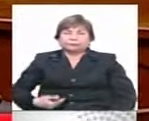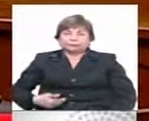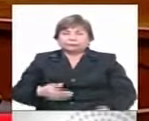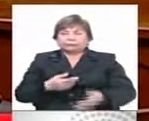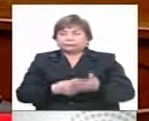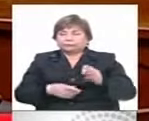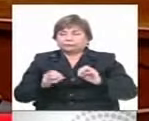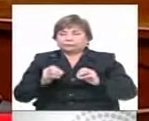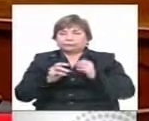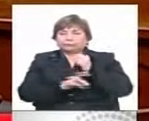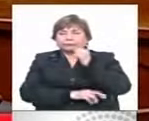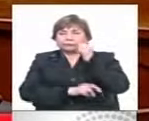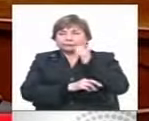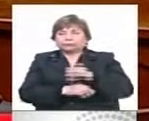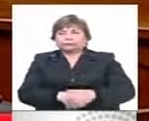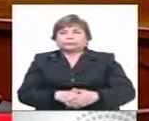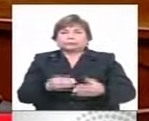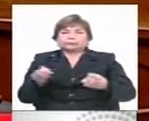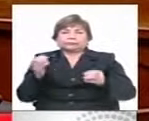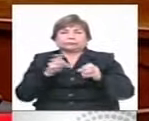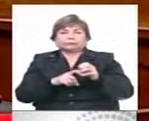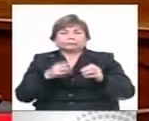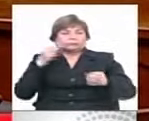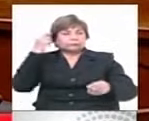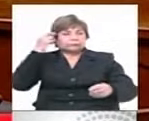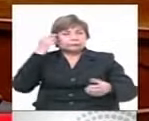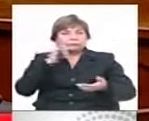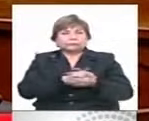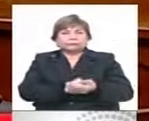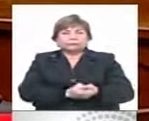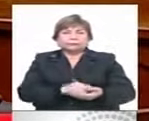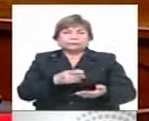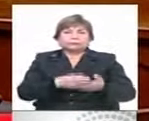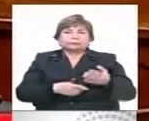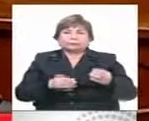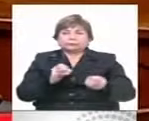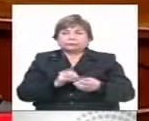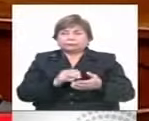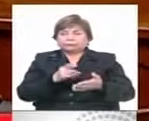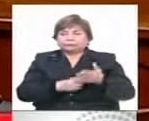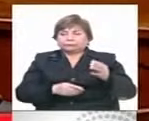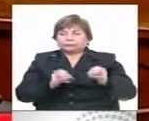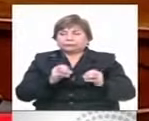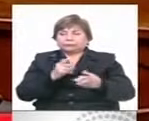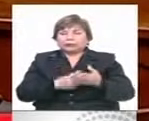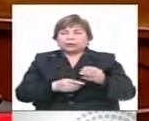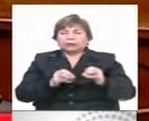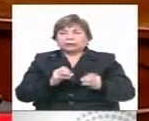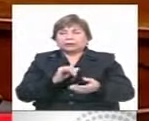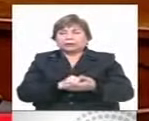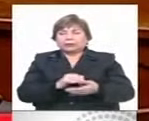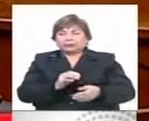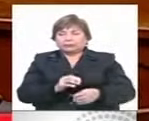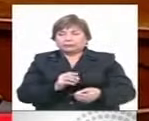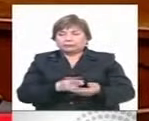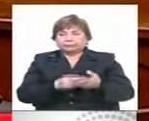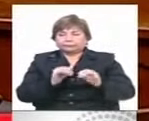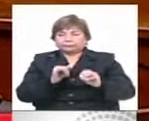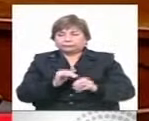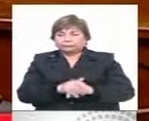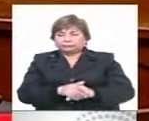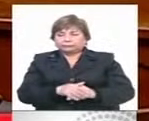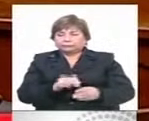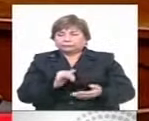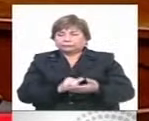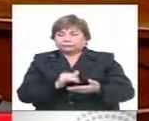sirva al país. Dentro de la política general del gobierno, hemos considerado primordial replantear el